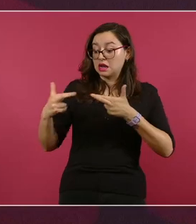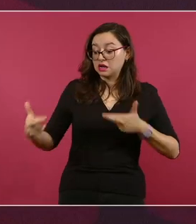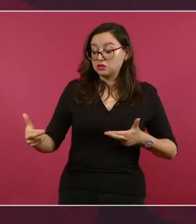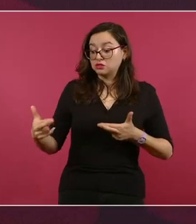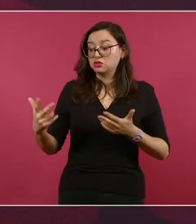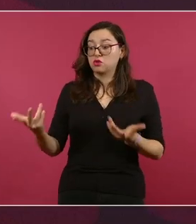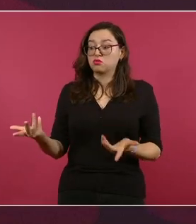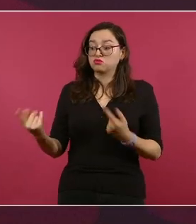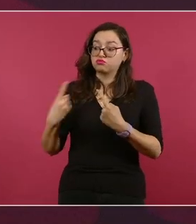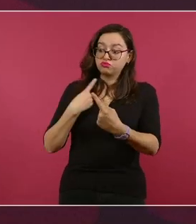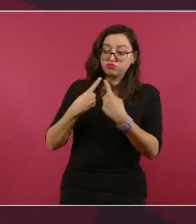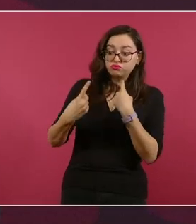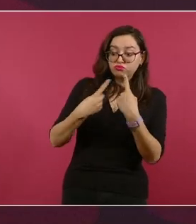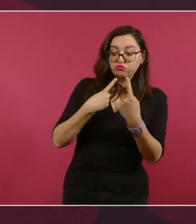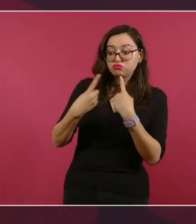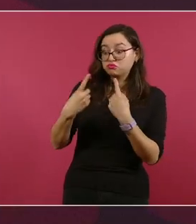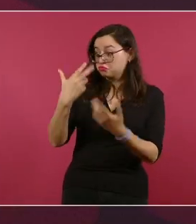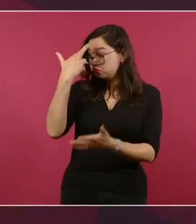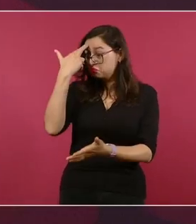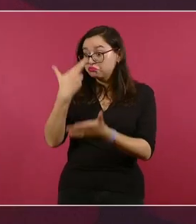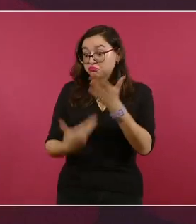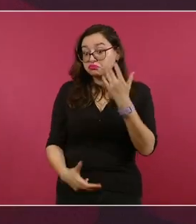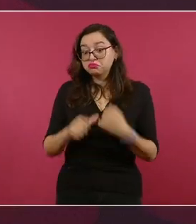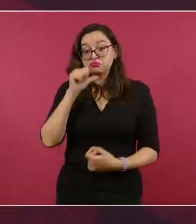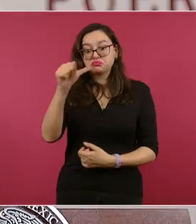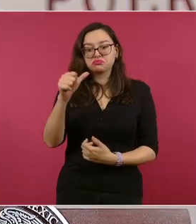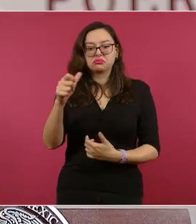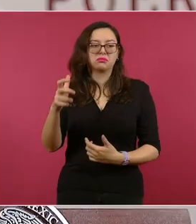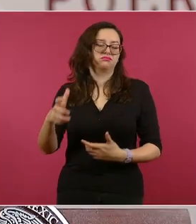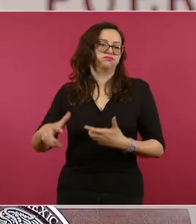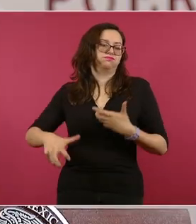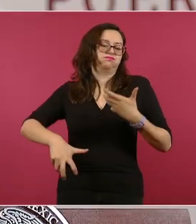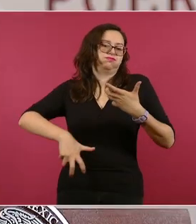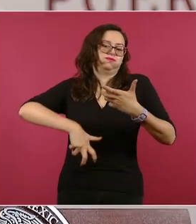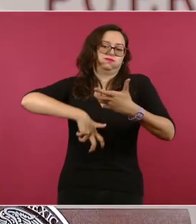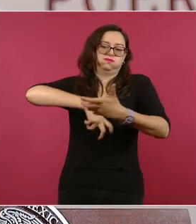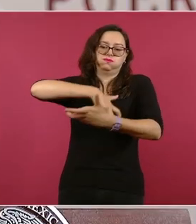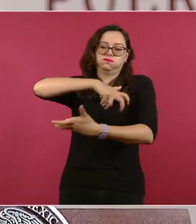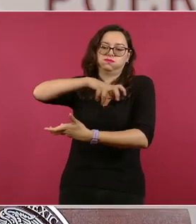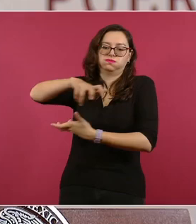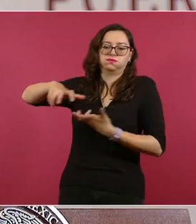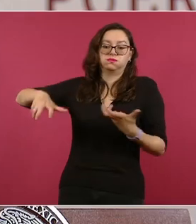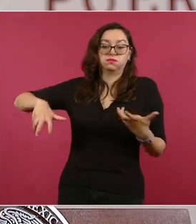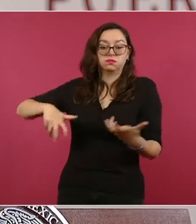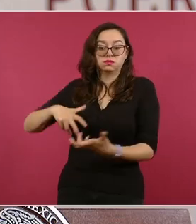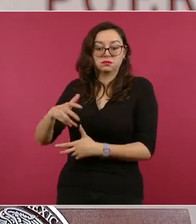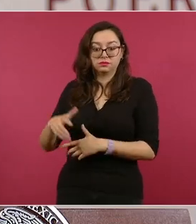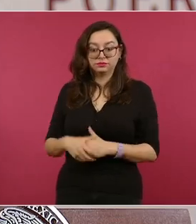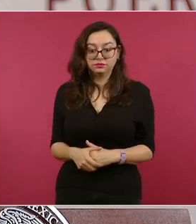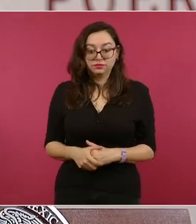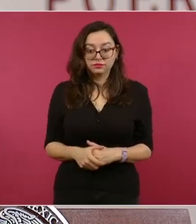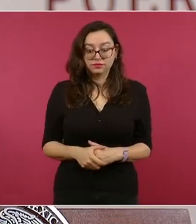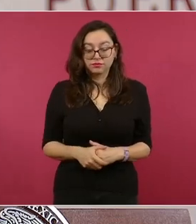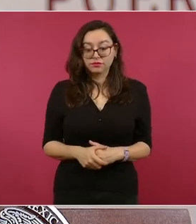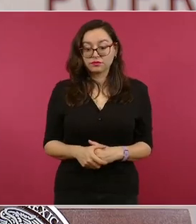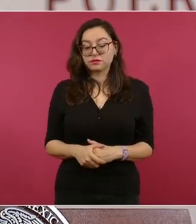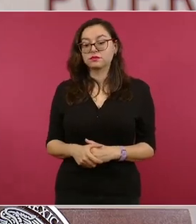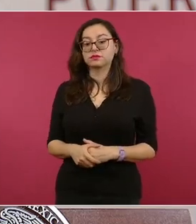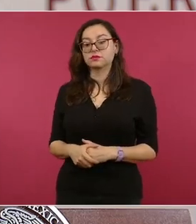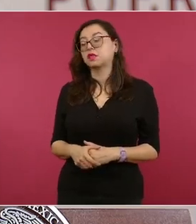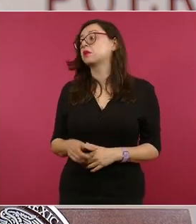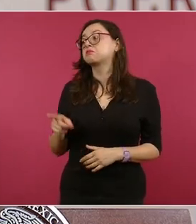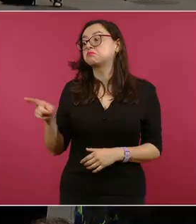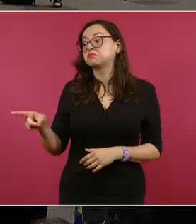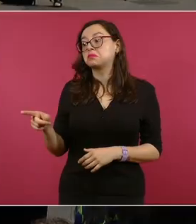la vía diplomática, es el caos. A quienes recurren a un presunto derecho a la fuerza, México,